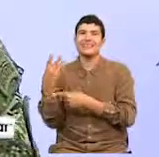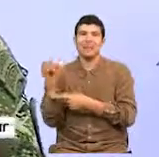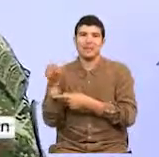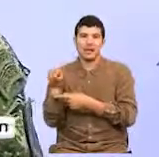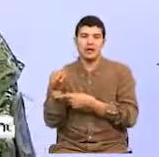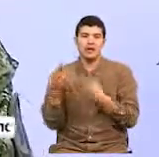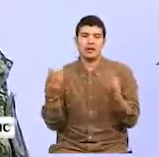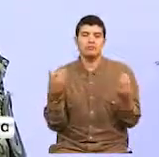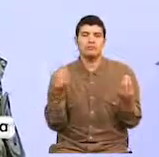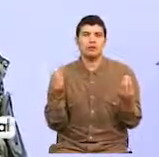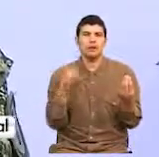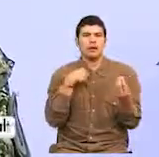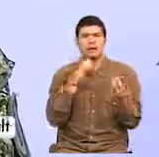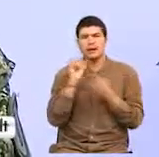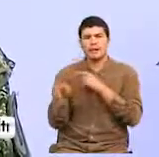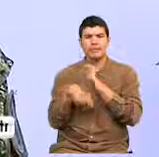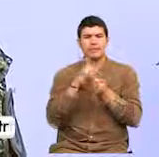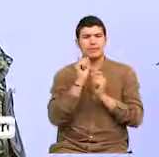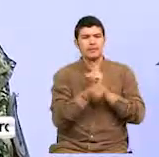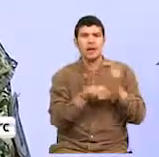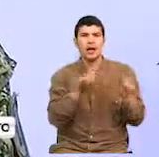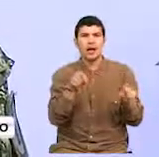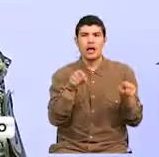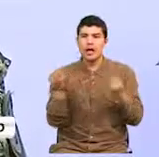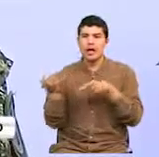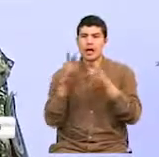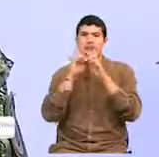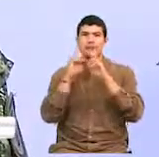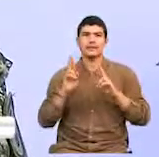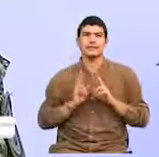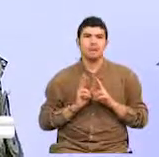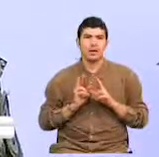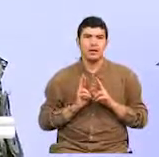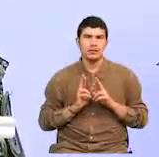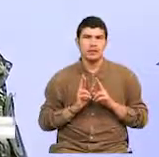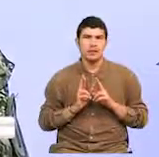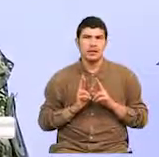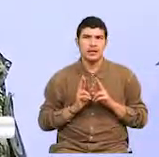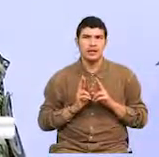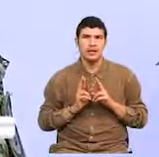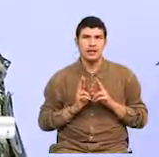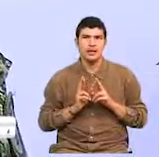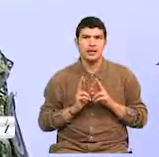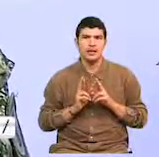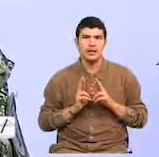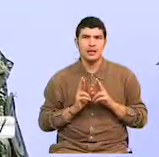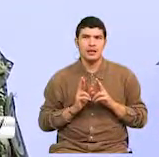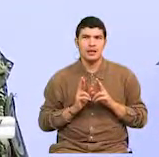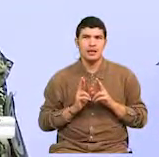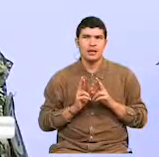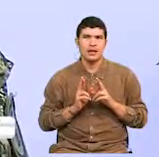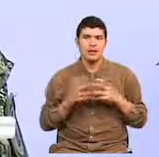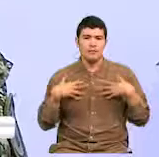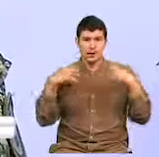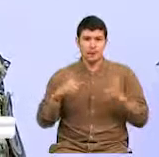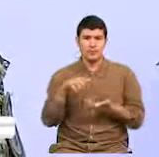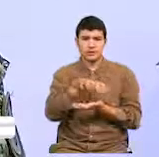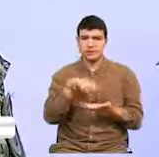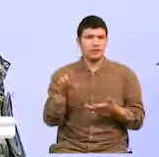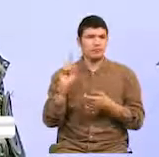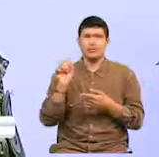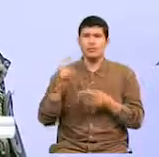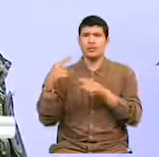uno hace una encuesta, la mayoría de oficiales, suboficiales y soldados no somos santandereanos, todos somos de